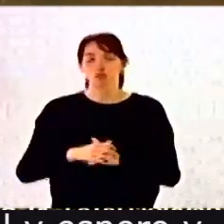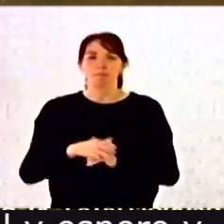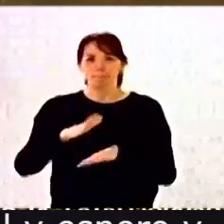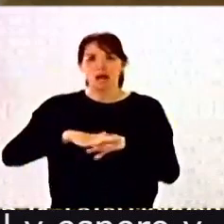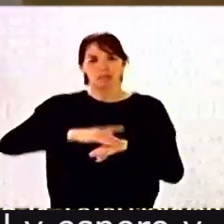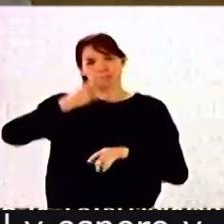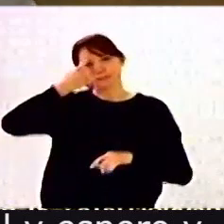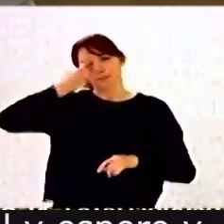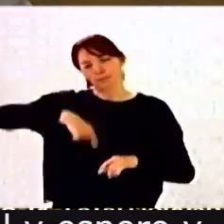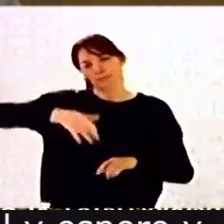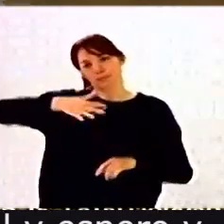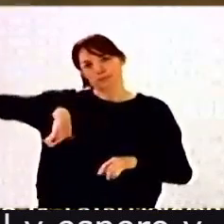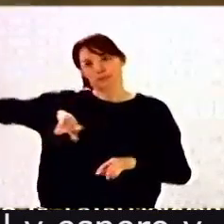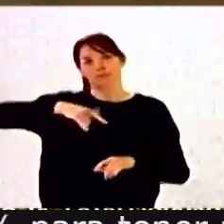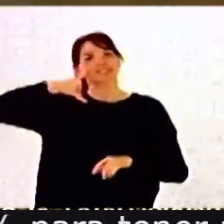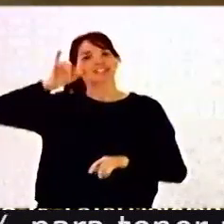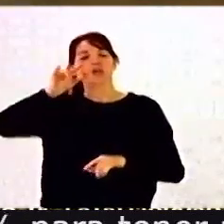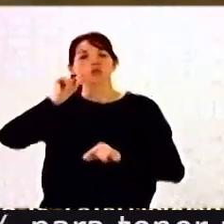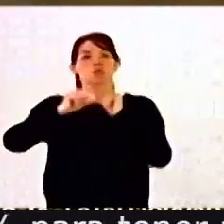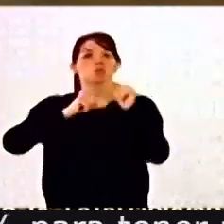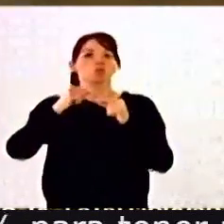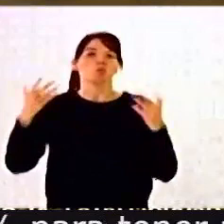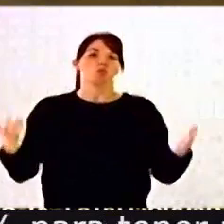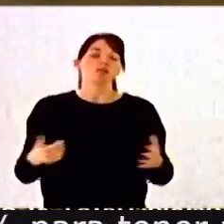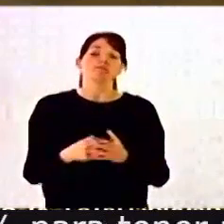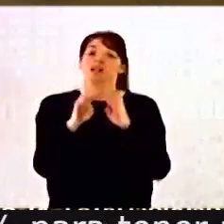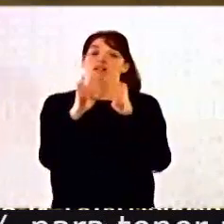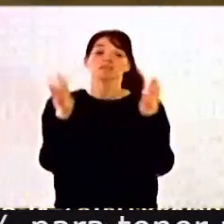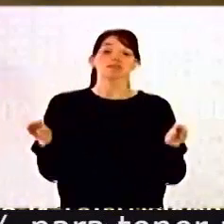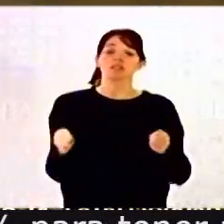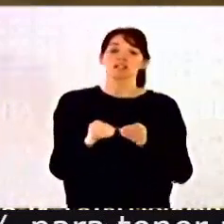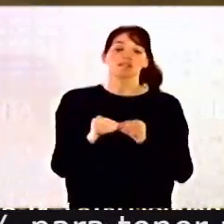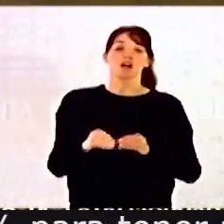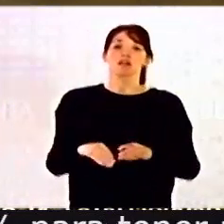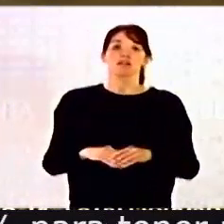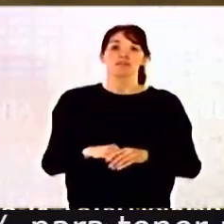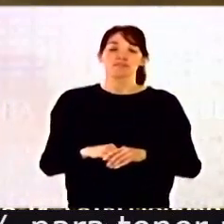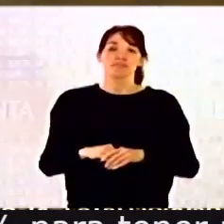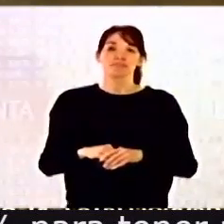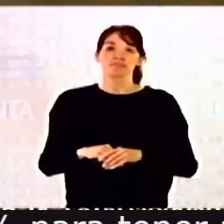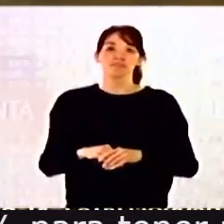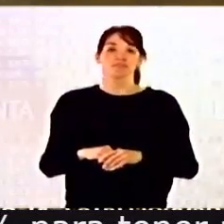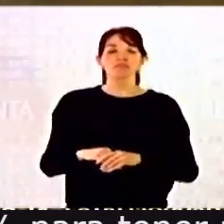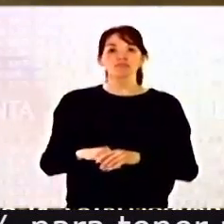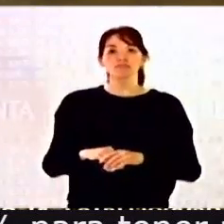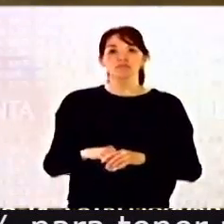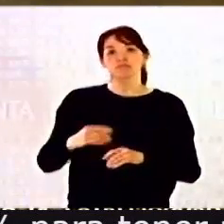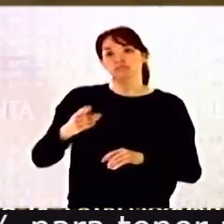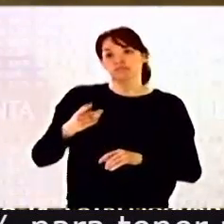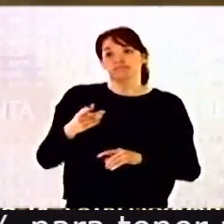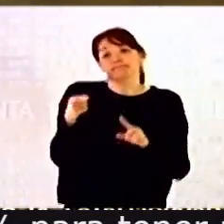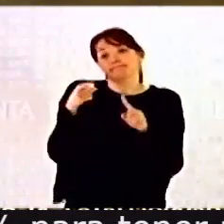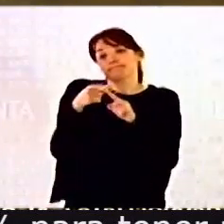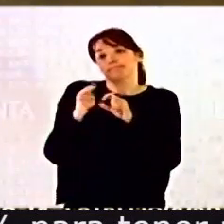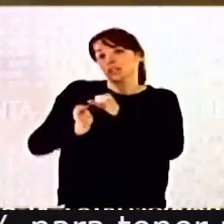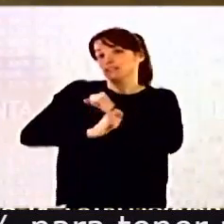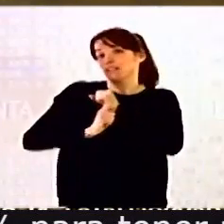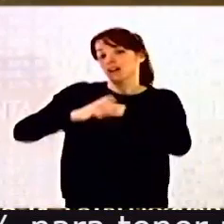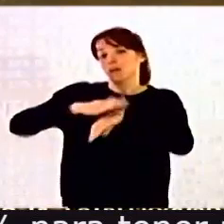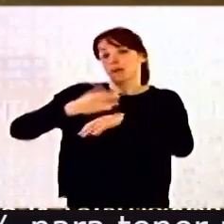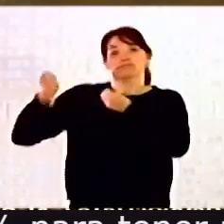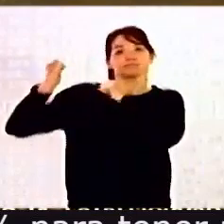idea del riesgo de contagio. En definitiva, son nuestro escudo frente al